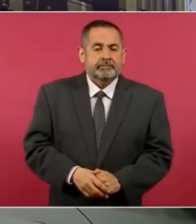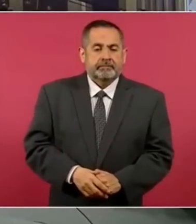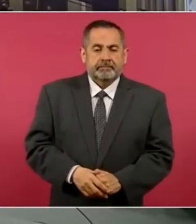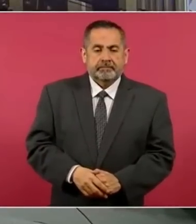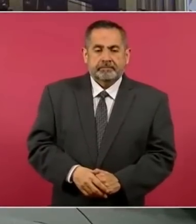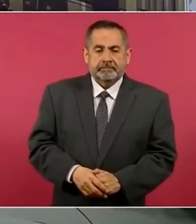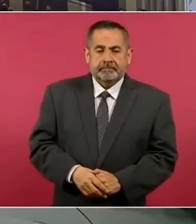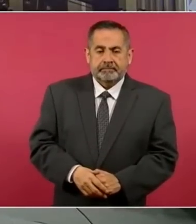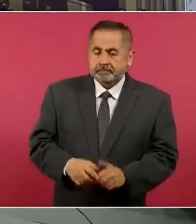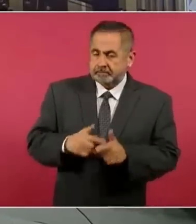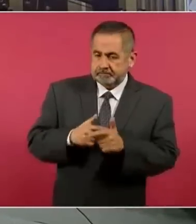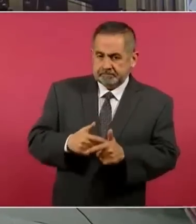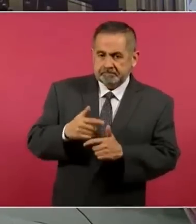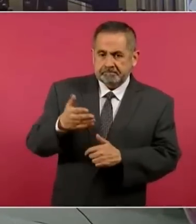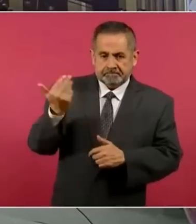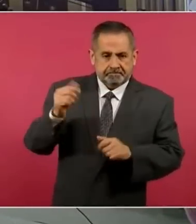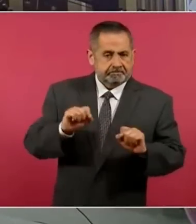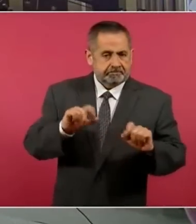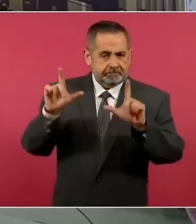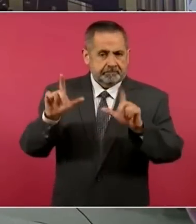Seguimos.